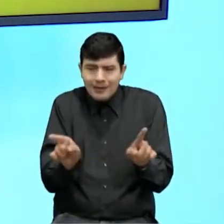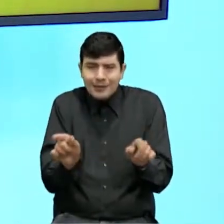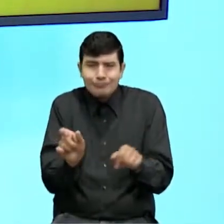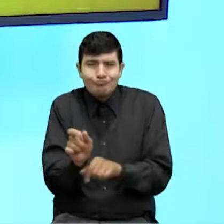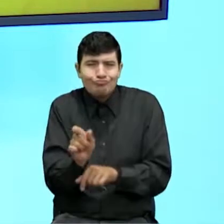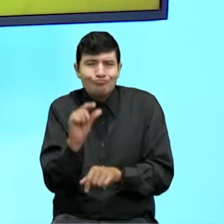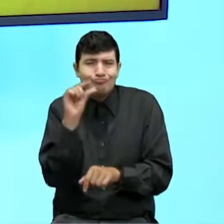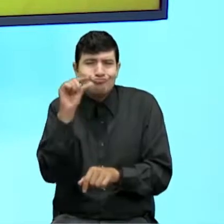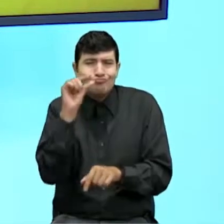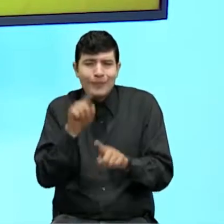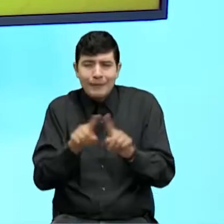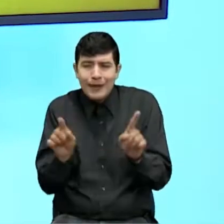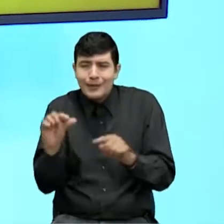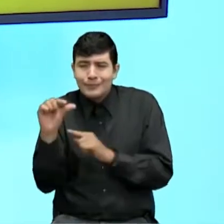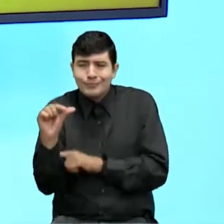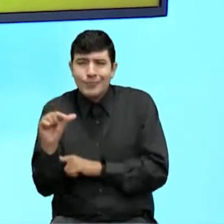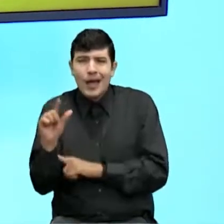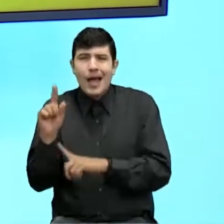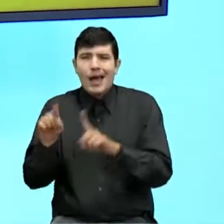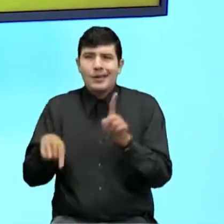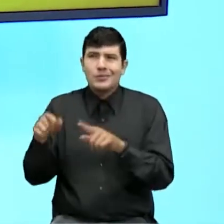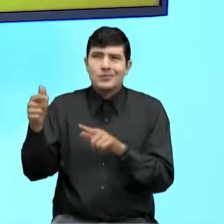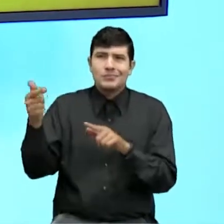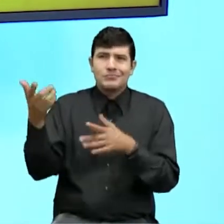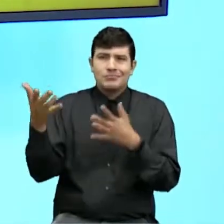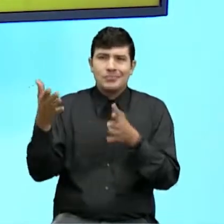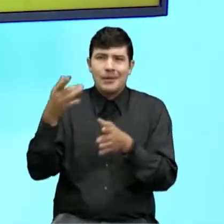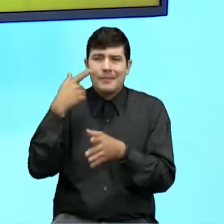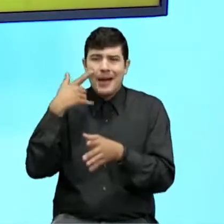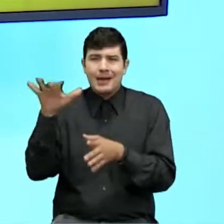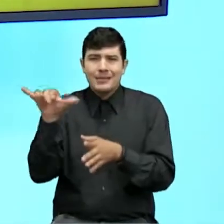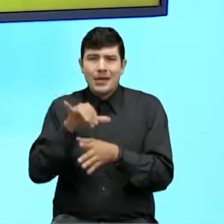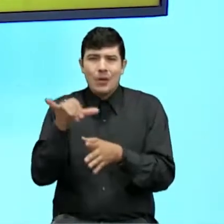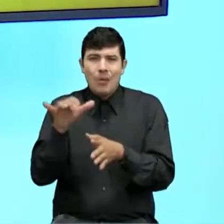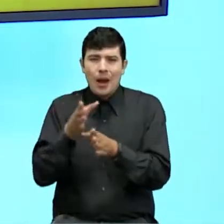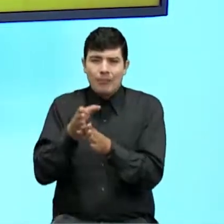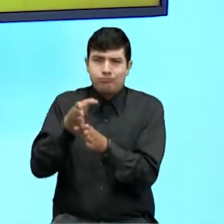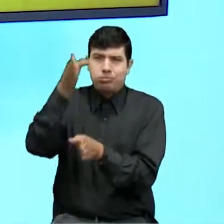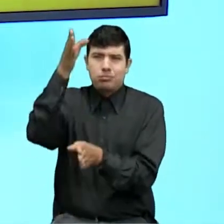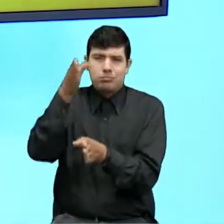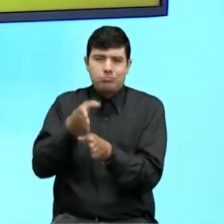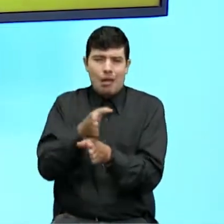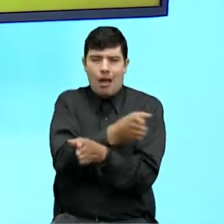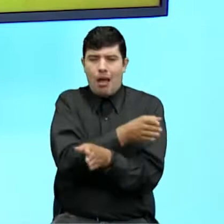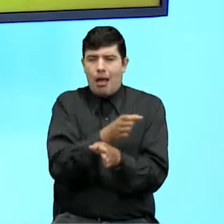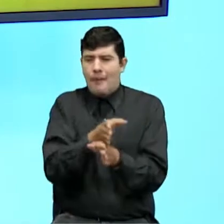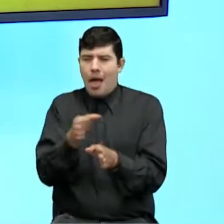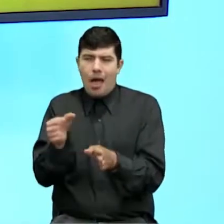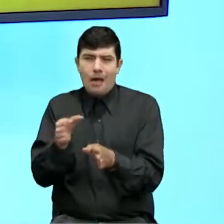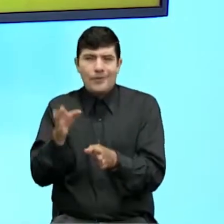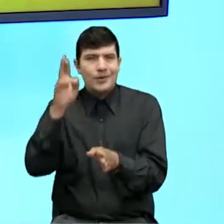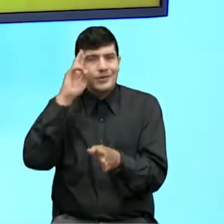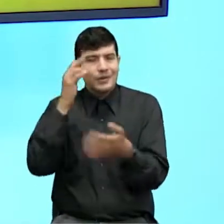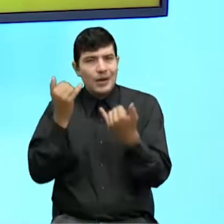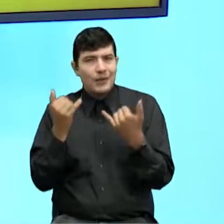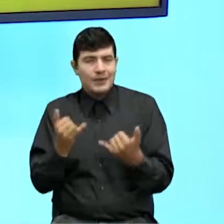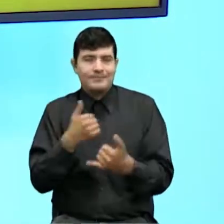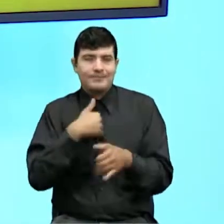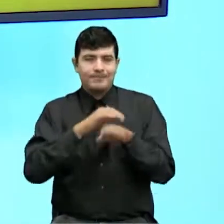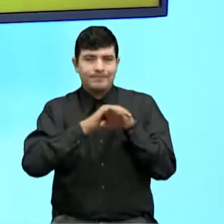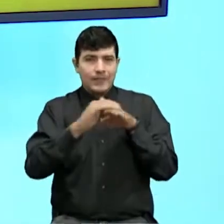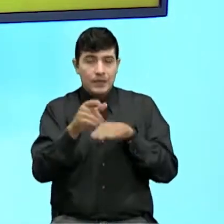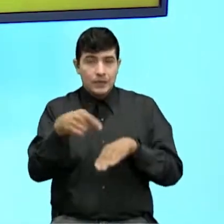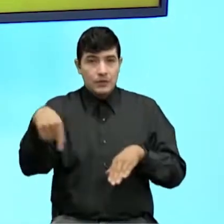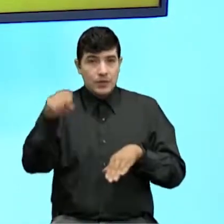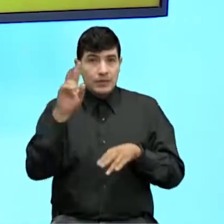chiquitas, pues se han hecho como unos muros y eso hay que tumbarlo. Por eso a continuación yo los invito para que ustedes vean